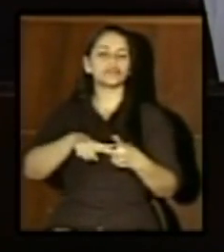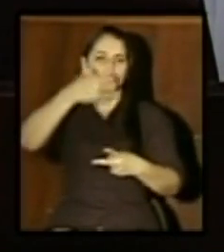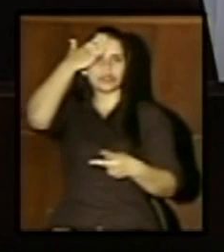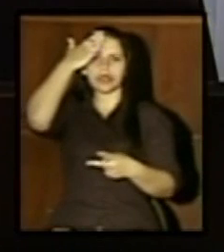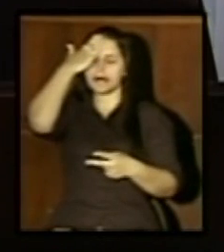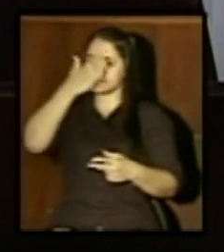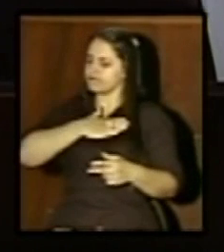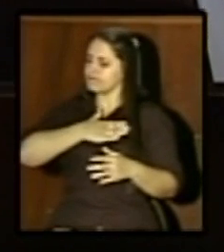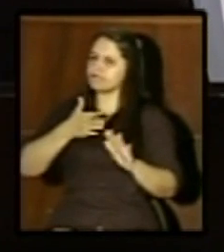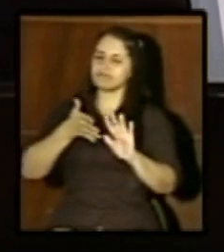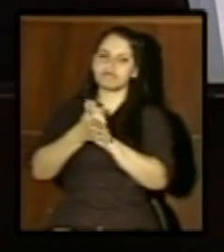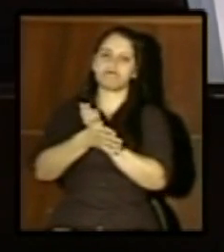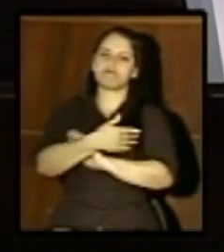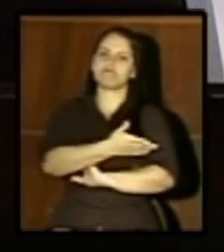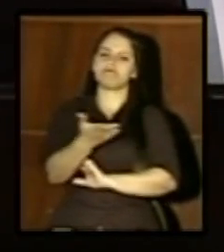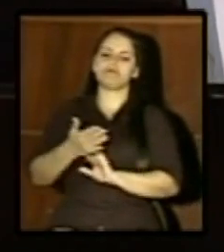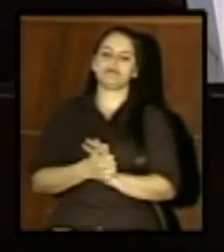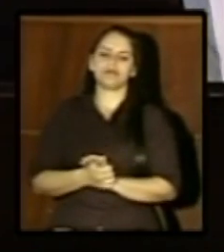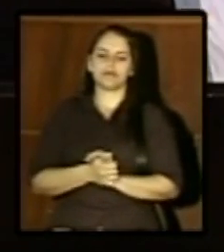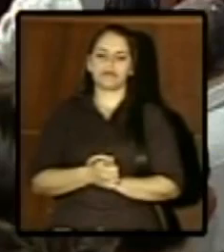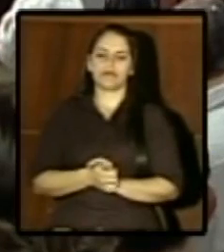y sé, con muchísimo gusto lo voy a hacer.